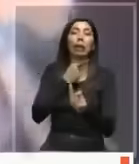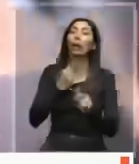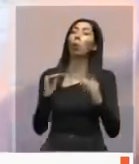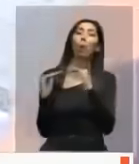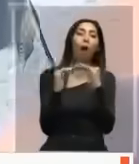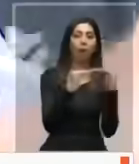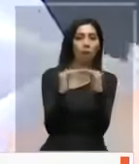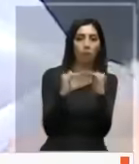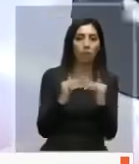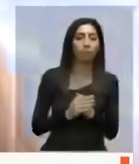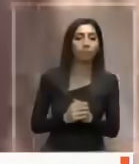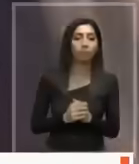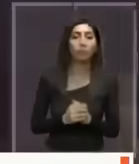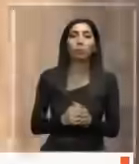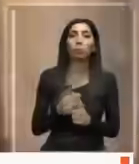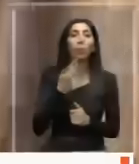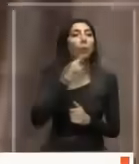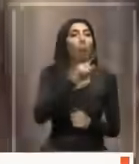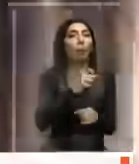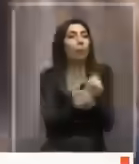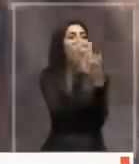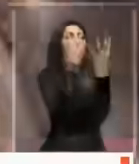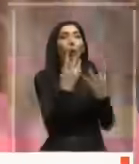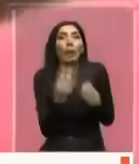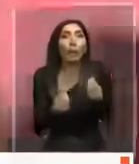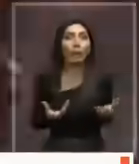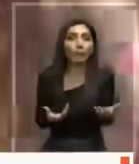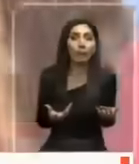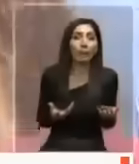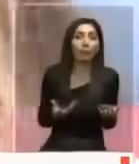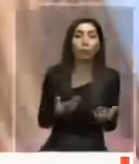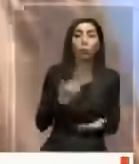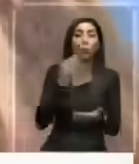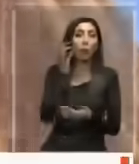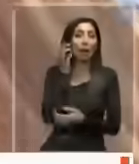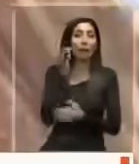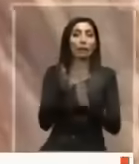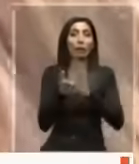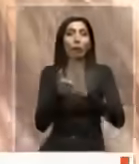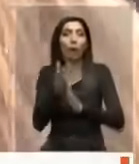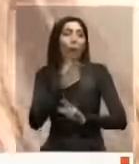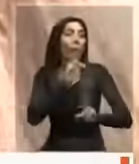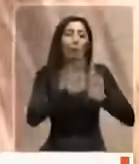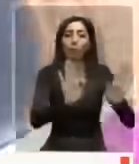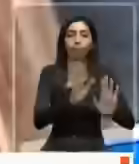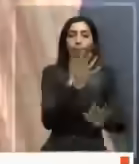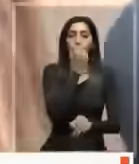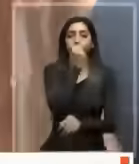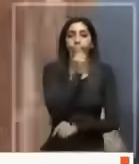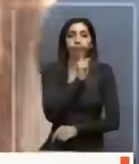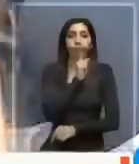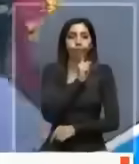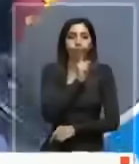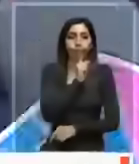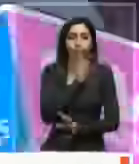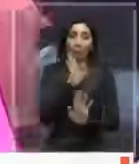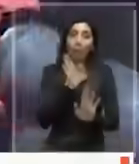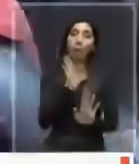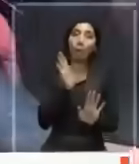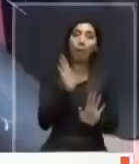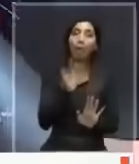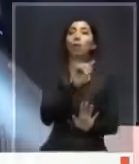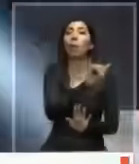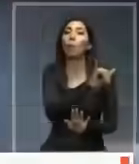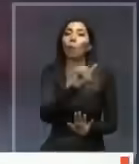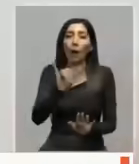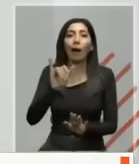prisión preventiva? ¿Cómo va? A la salida Barriga declinó responder preguntas de la prensa, pero como es habitual, habló